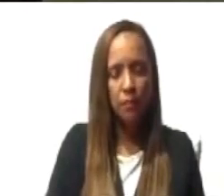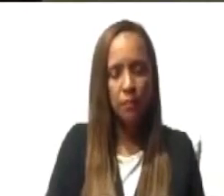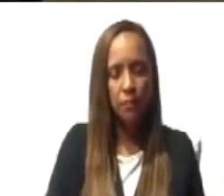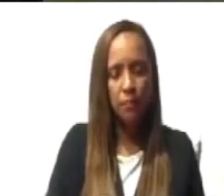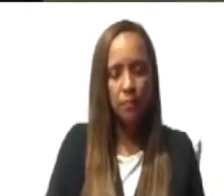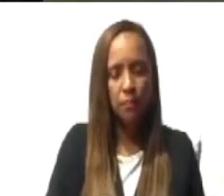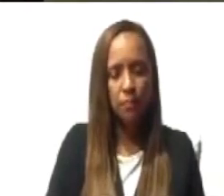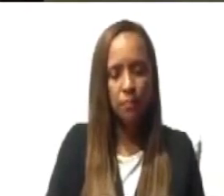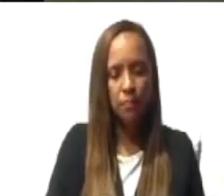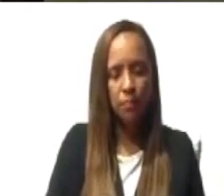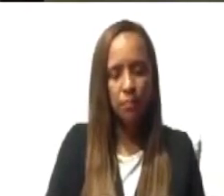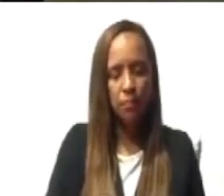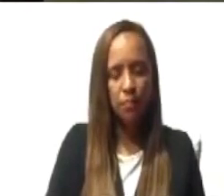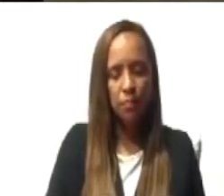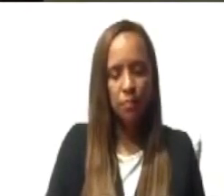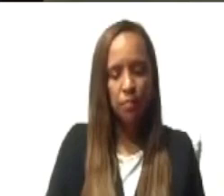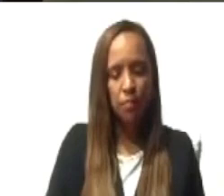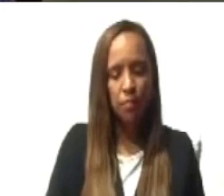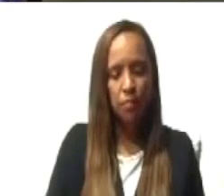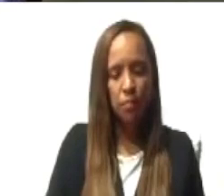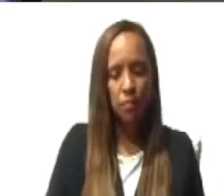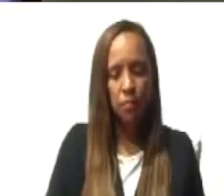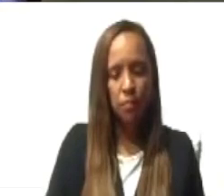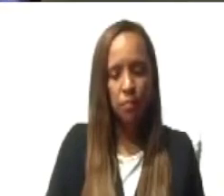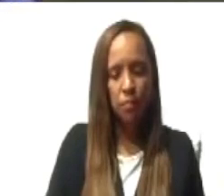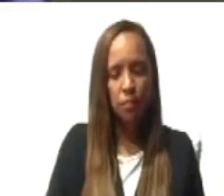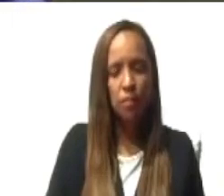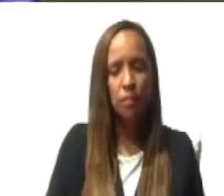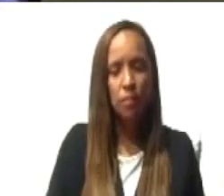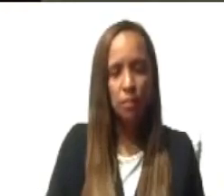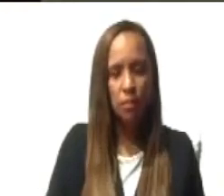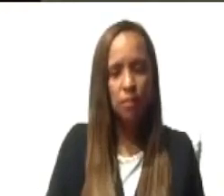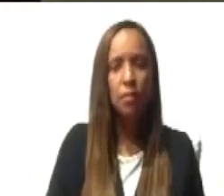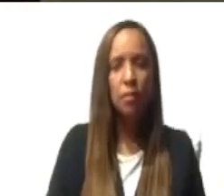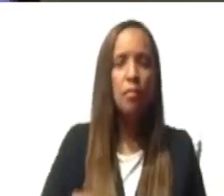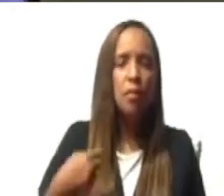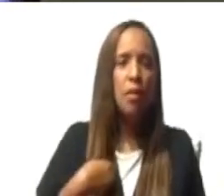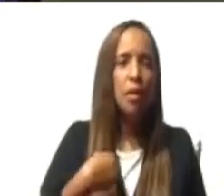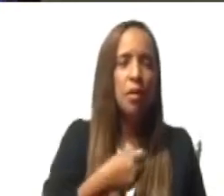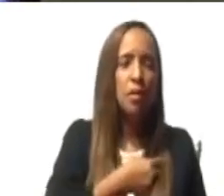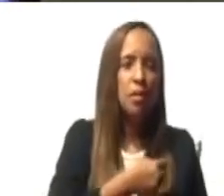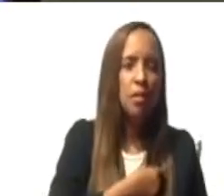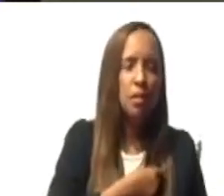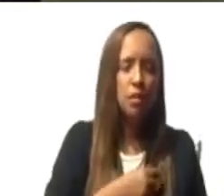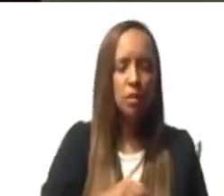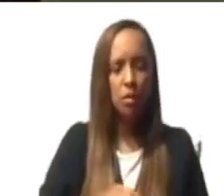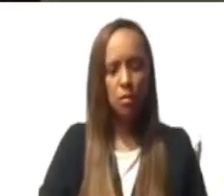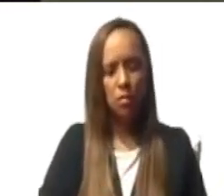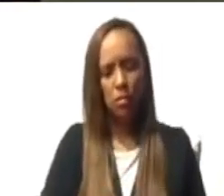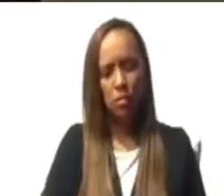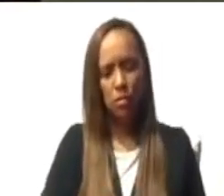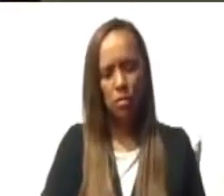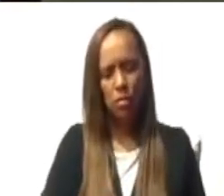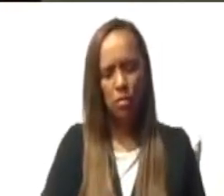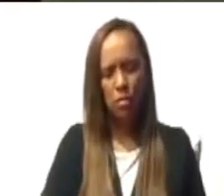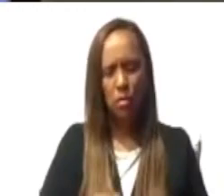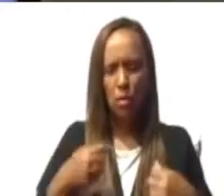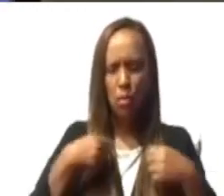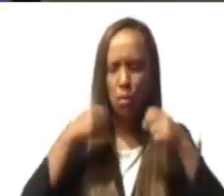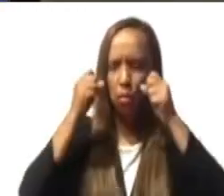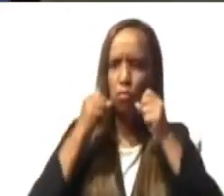presenta una contradicción muy fuerte que los analistas,